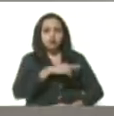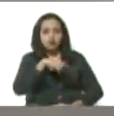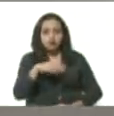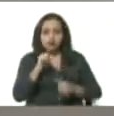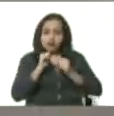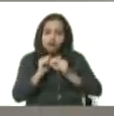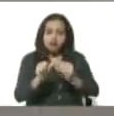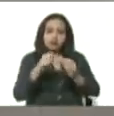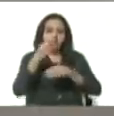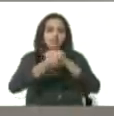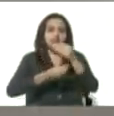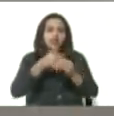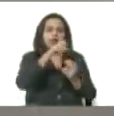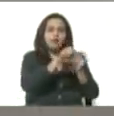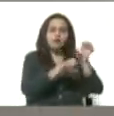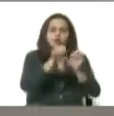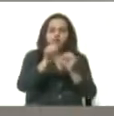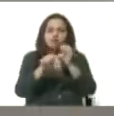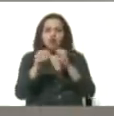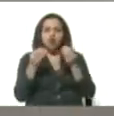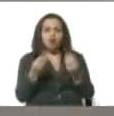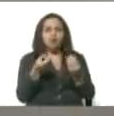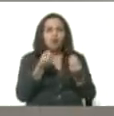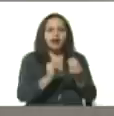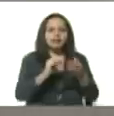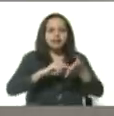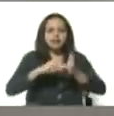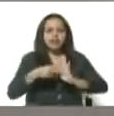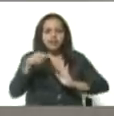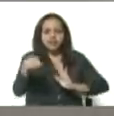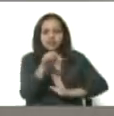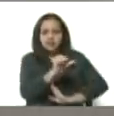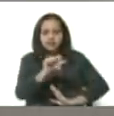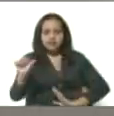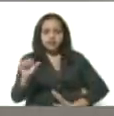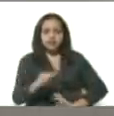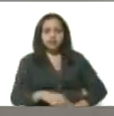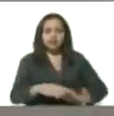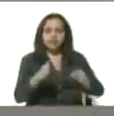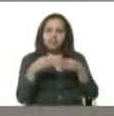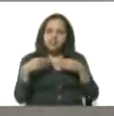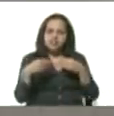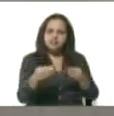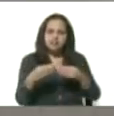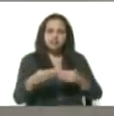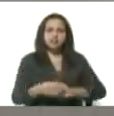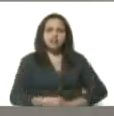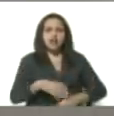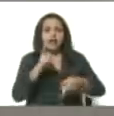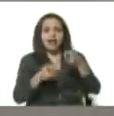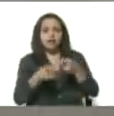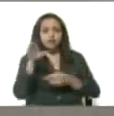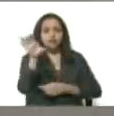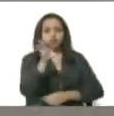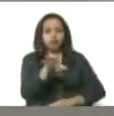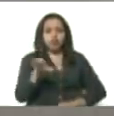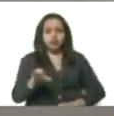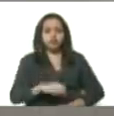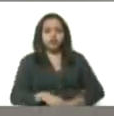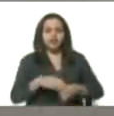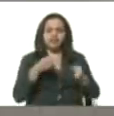seguir haciendo evaluación de lo que significa esta semana de flexibilización en algunos estados y